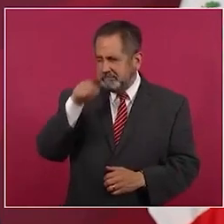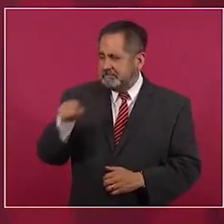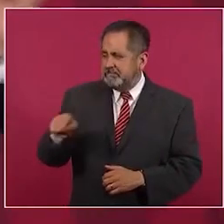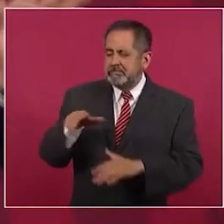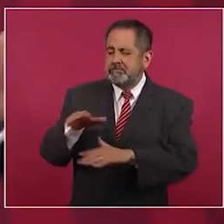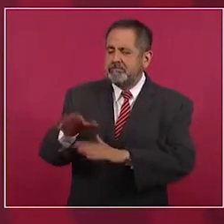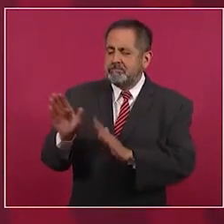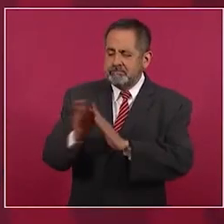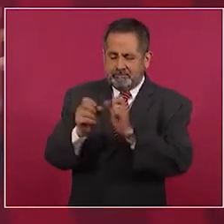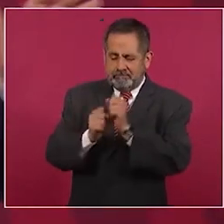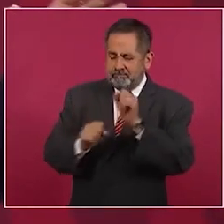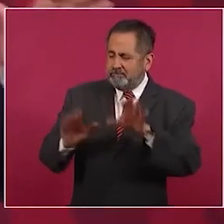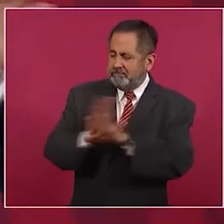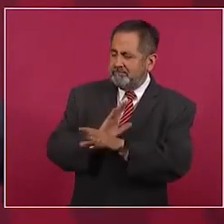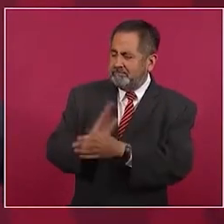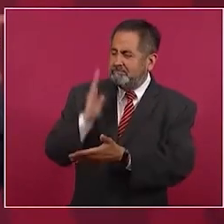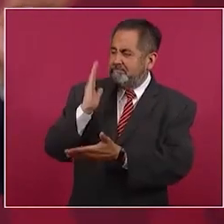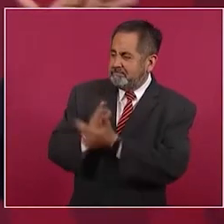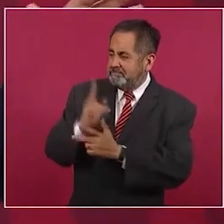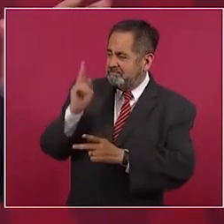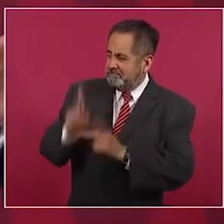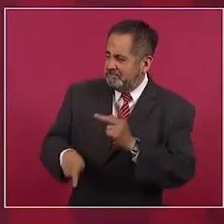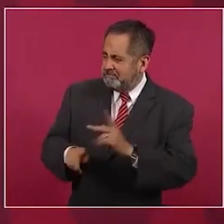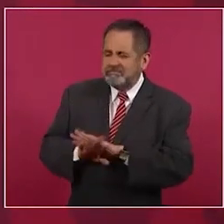constitucional, ya con eso